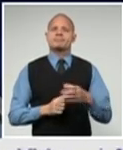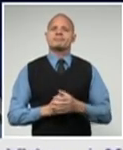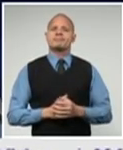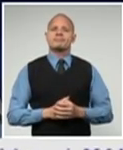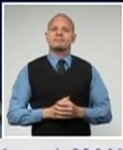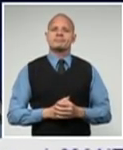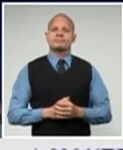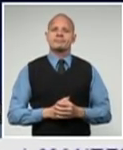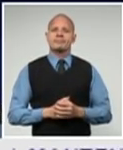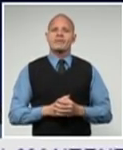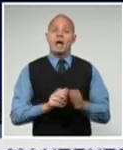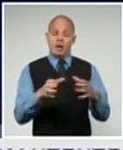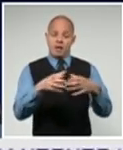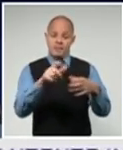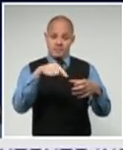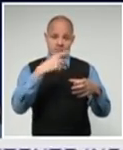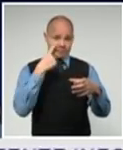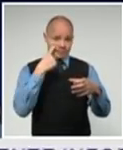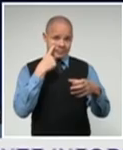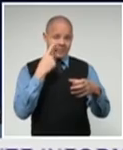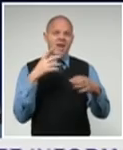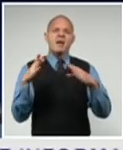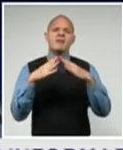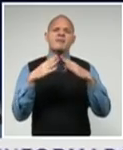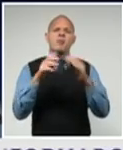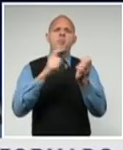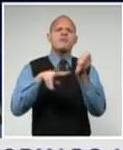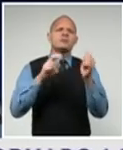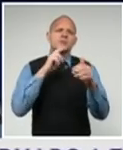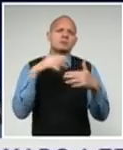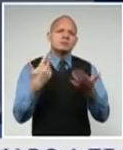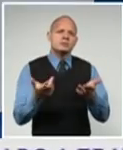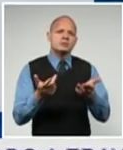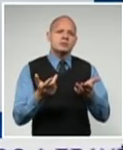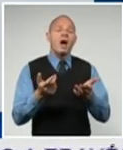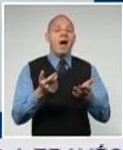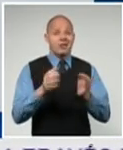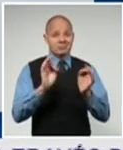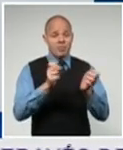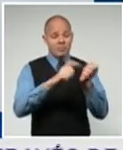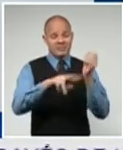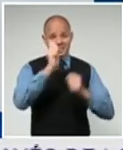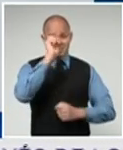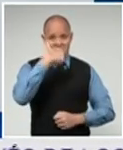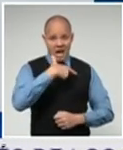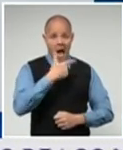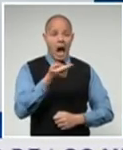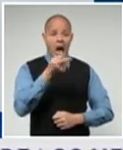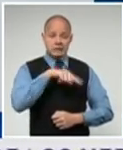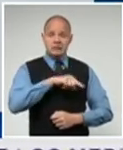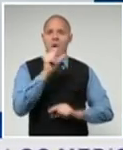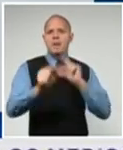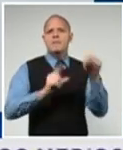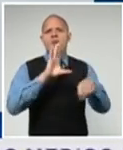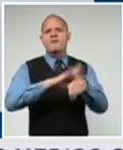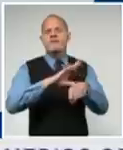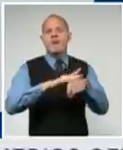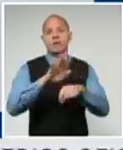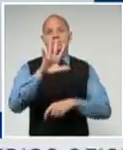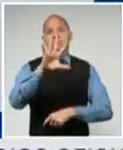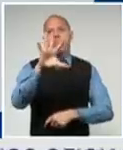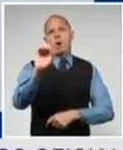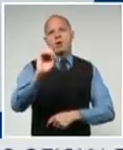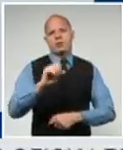Por provincia, la provincia de Ciego de Ávila confirma en el día de ayer 50 personas con la